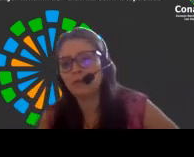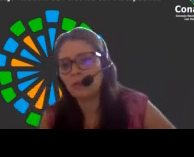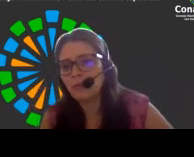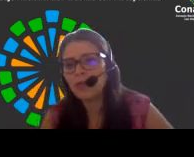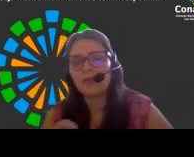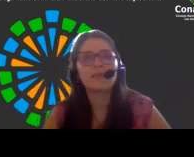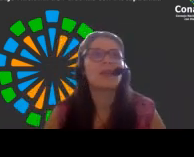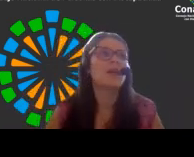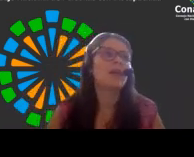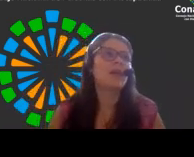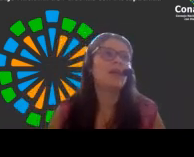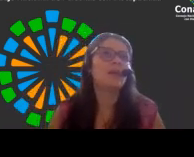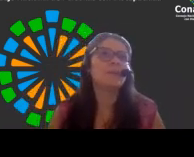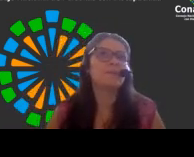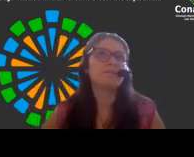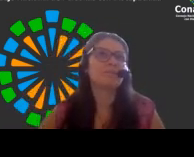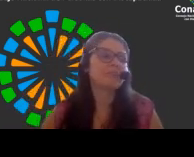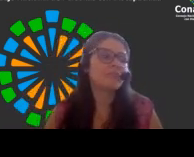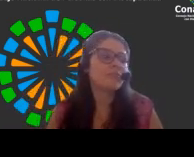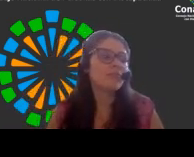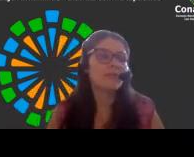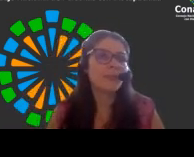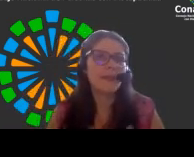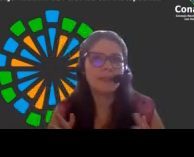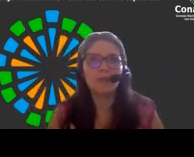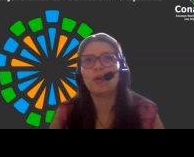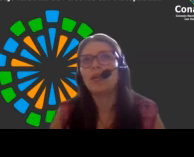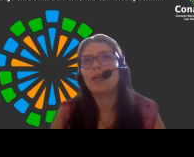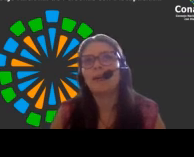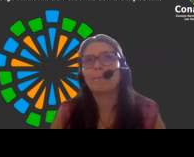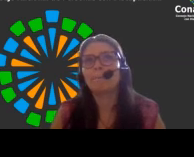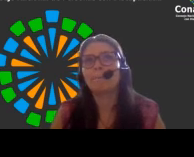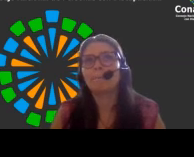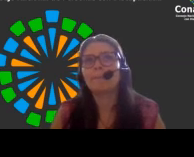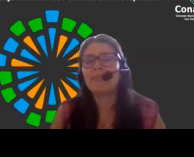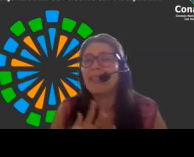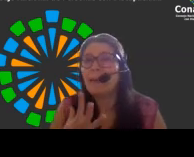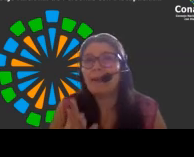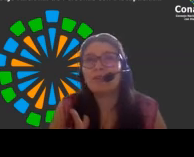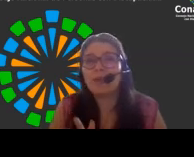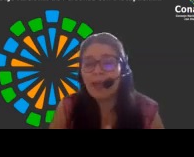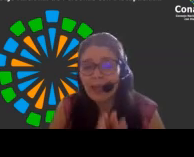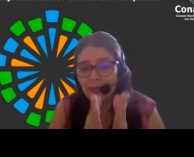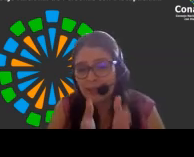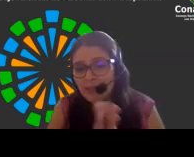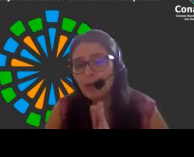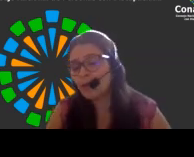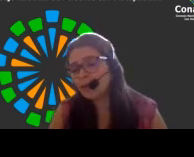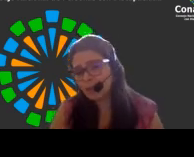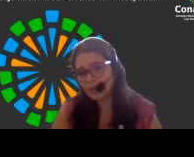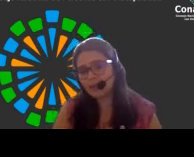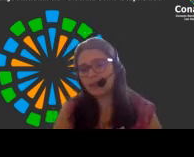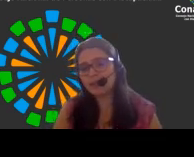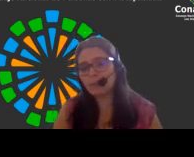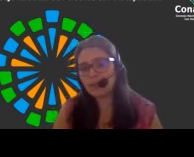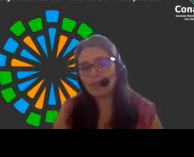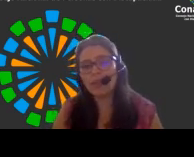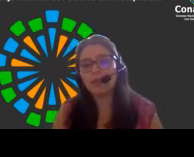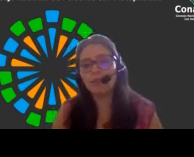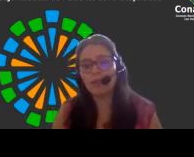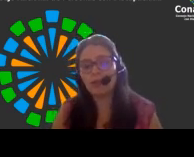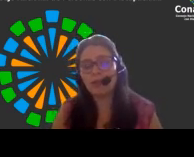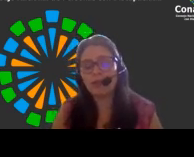decía a los 15 minutos más qué sé yo la persona si este joven tiene